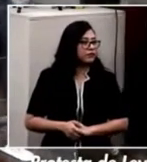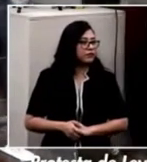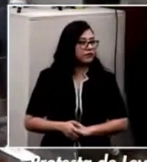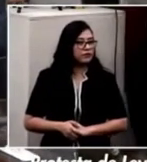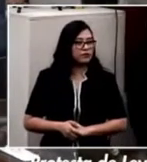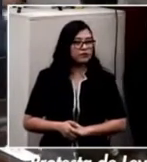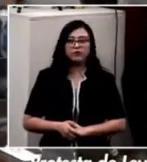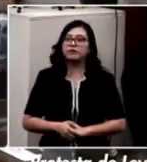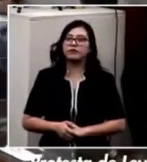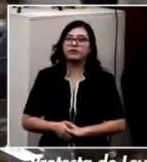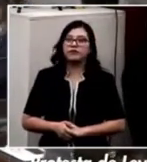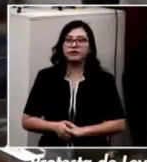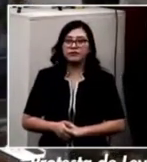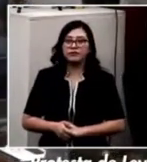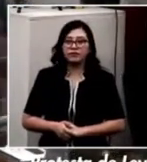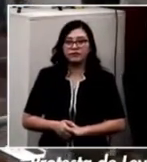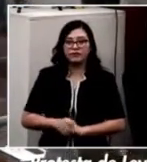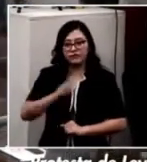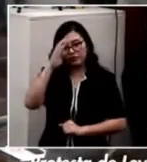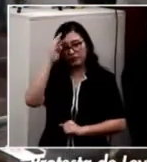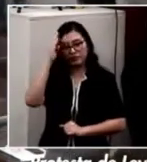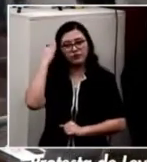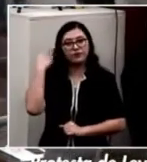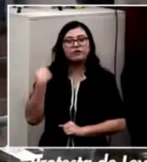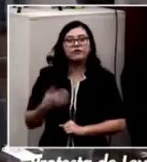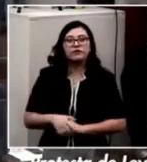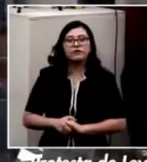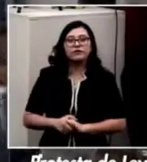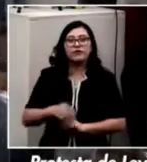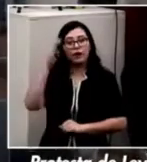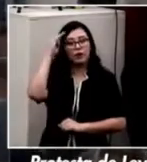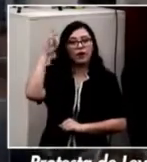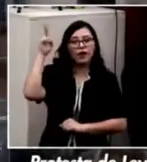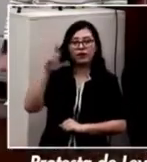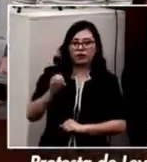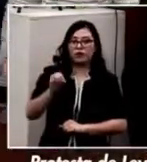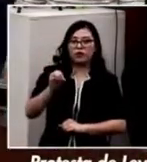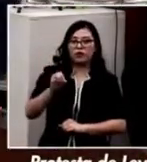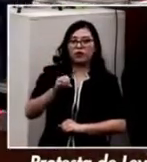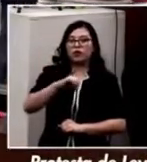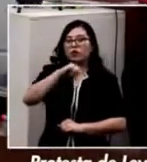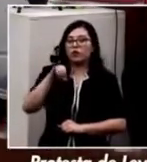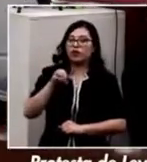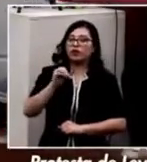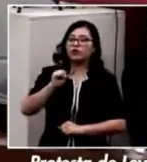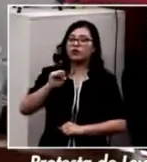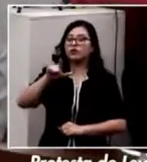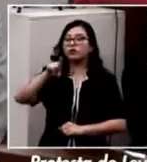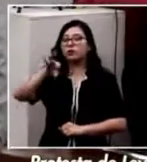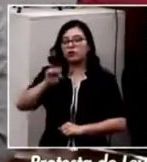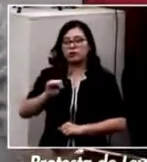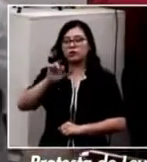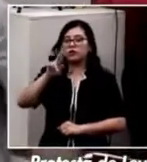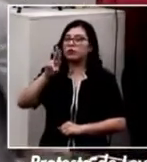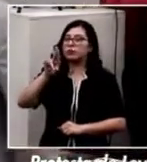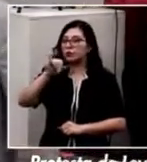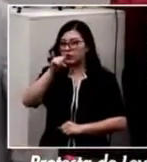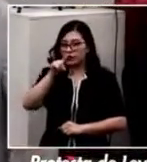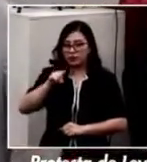de conclusión del hecho por el cual piden esa excitativa de justicia y poder solucionar en su momento